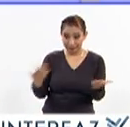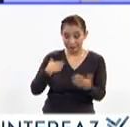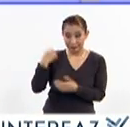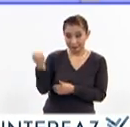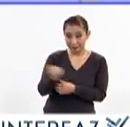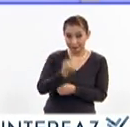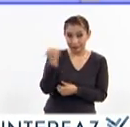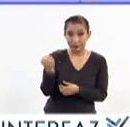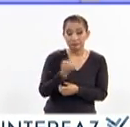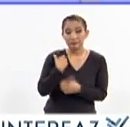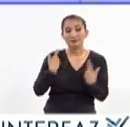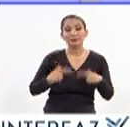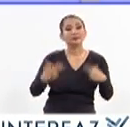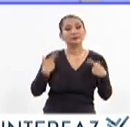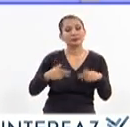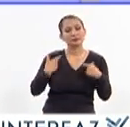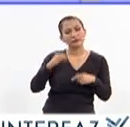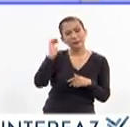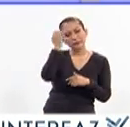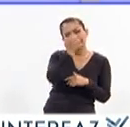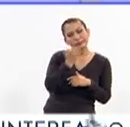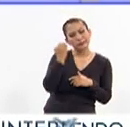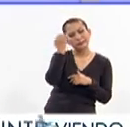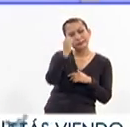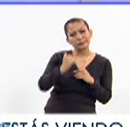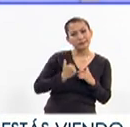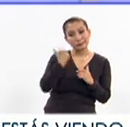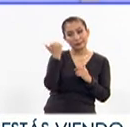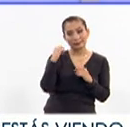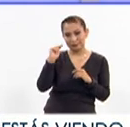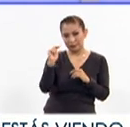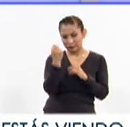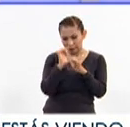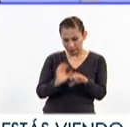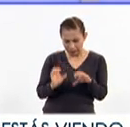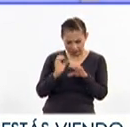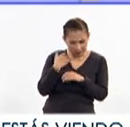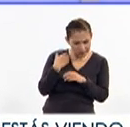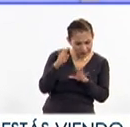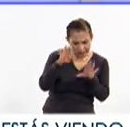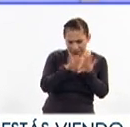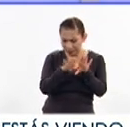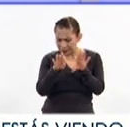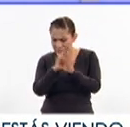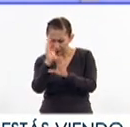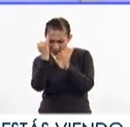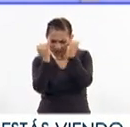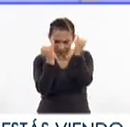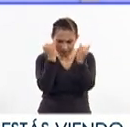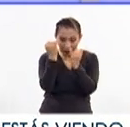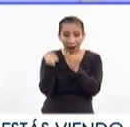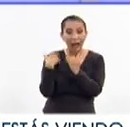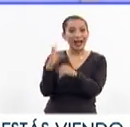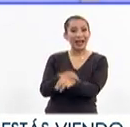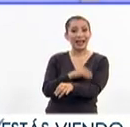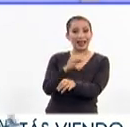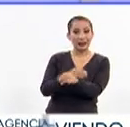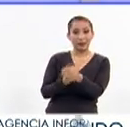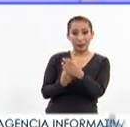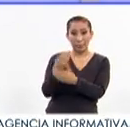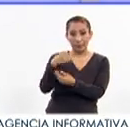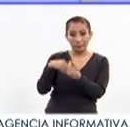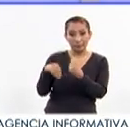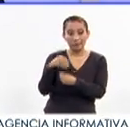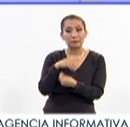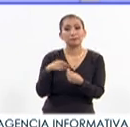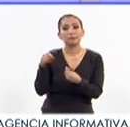fortuna, la humanidad ha aprovechado la tecnología también para generar energías